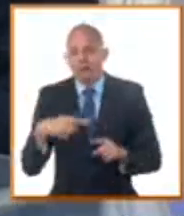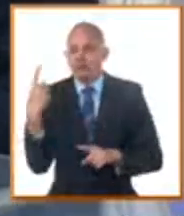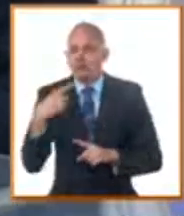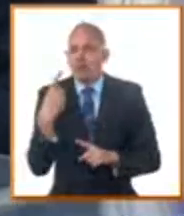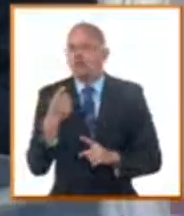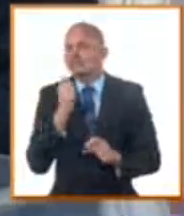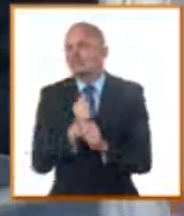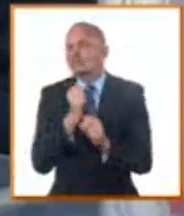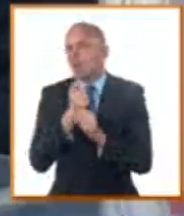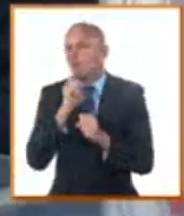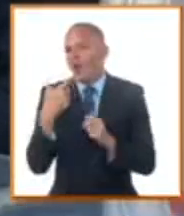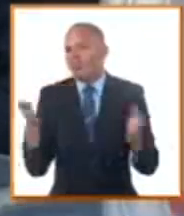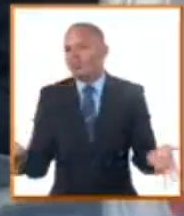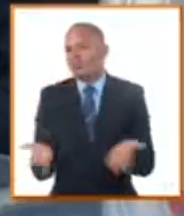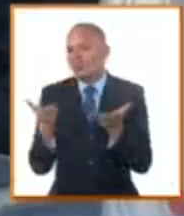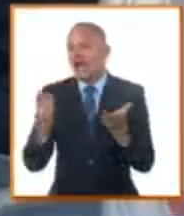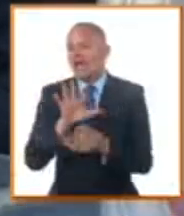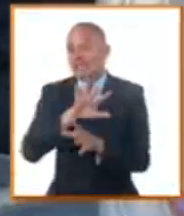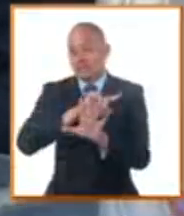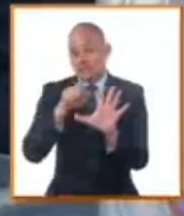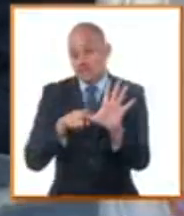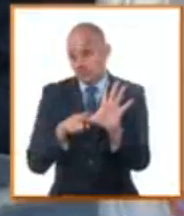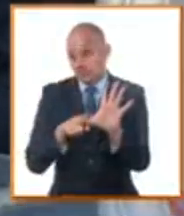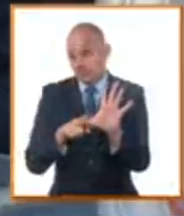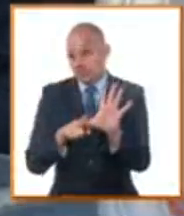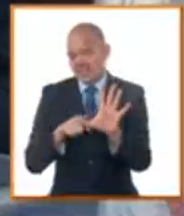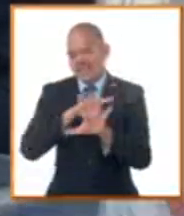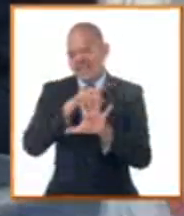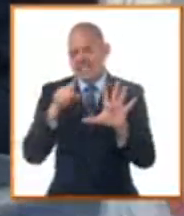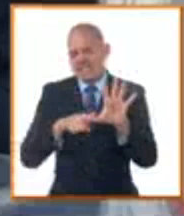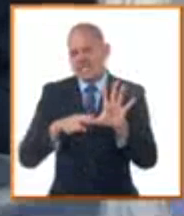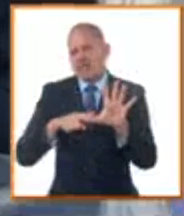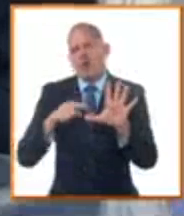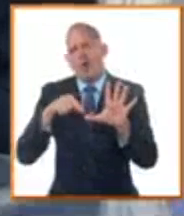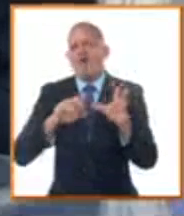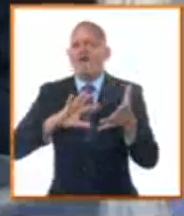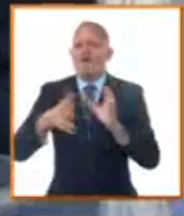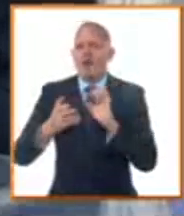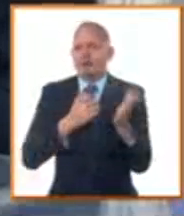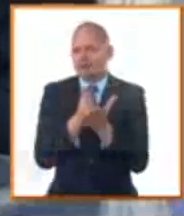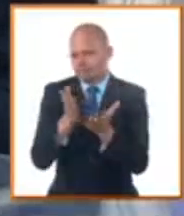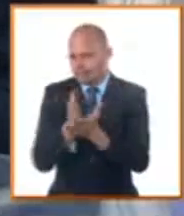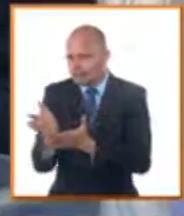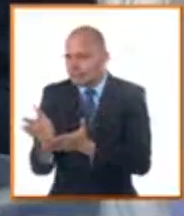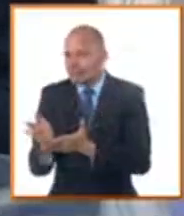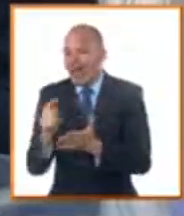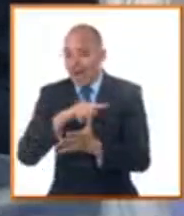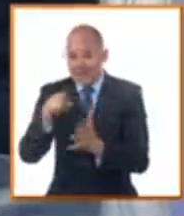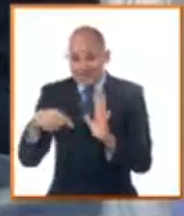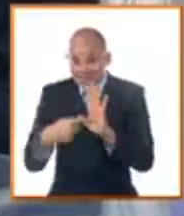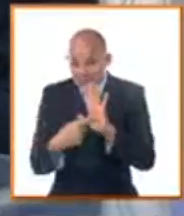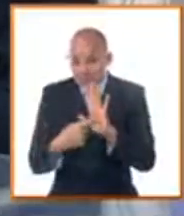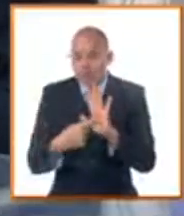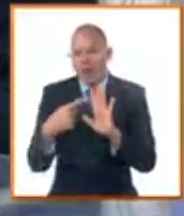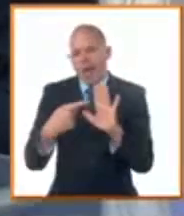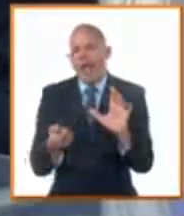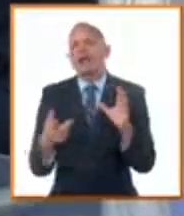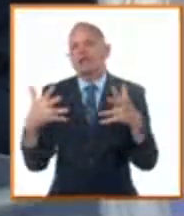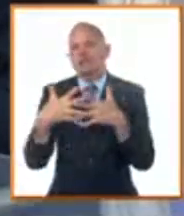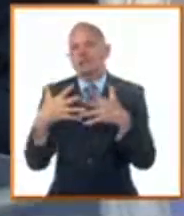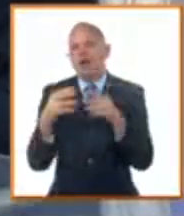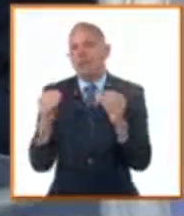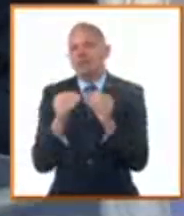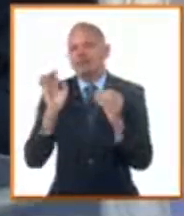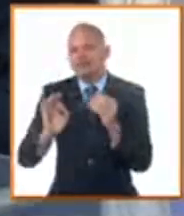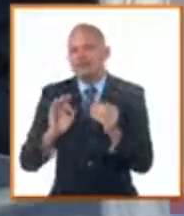ellas son dedicadas al monedero, justamente aprovechando esa infraestructura, ese software, esa capacidad que tiene el monedero,